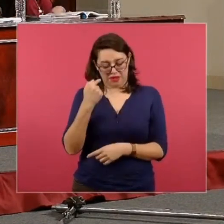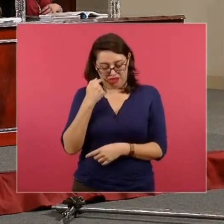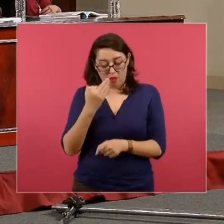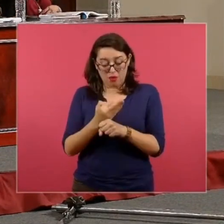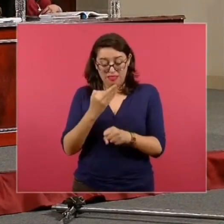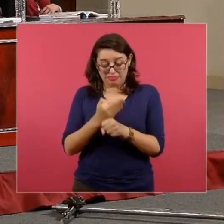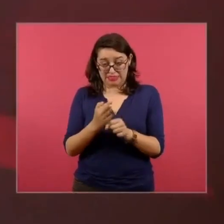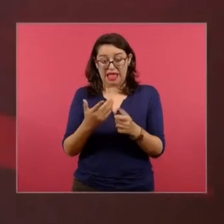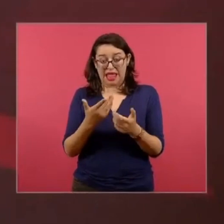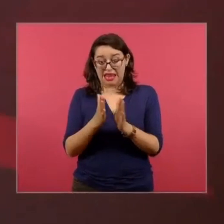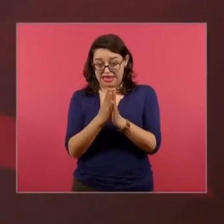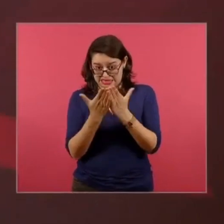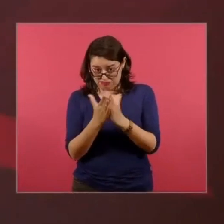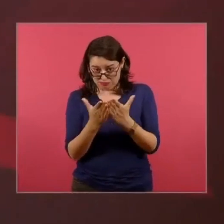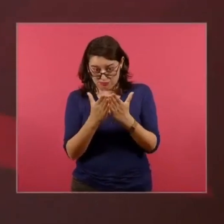tiene